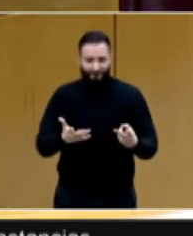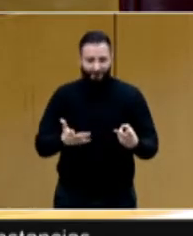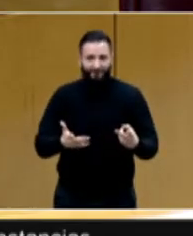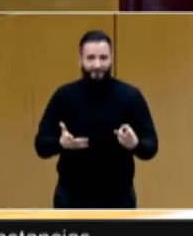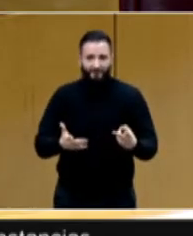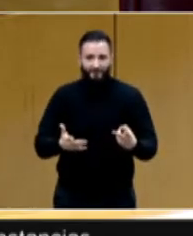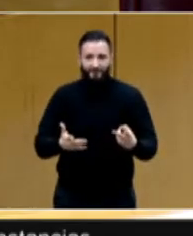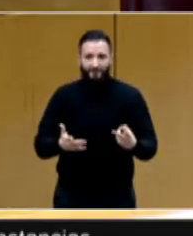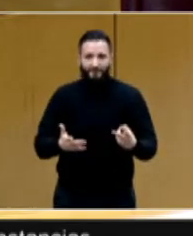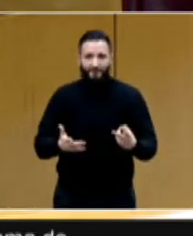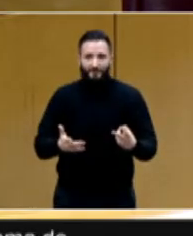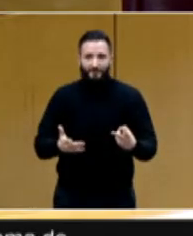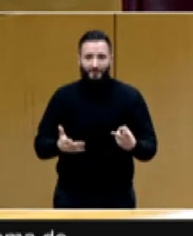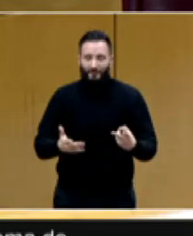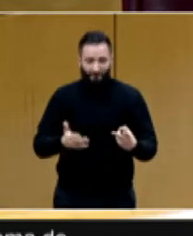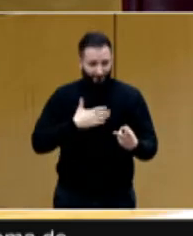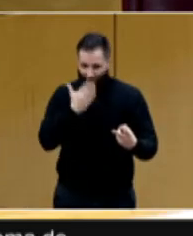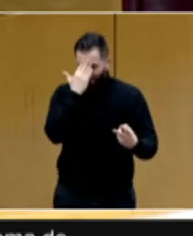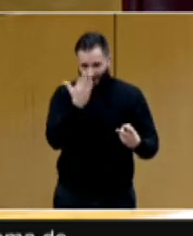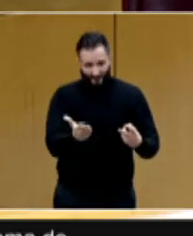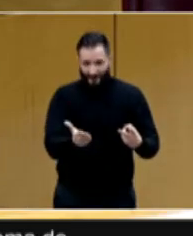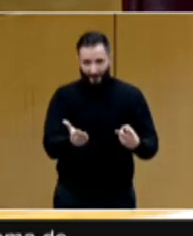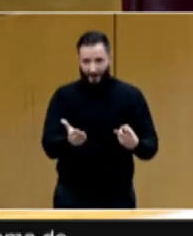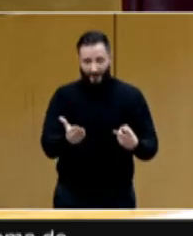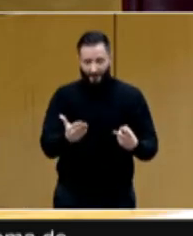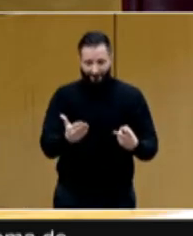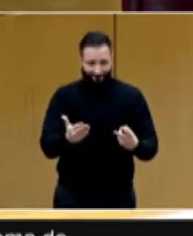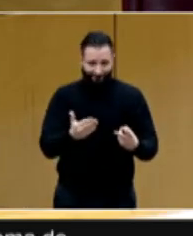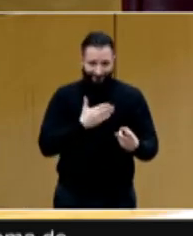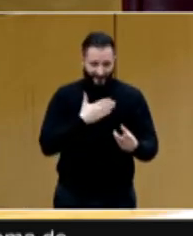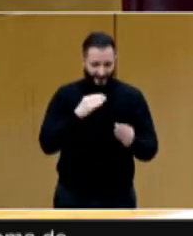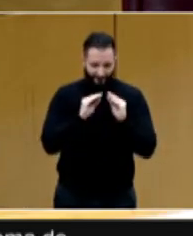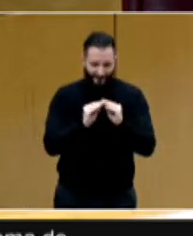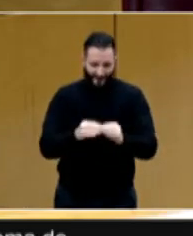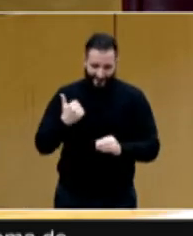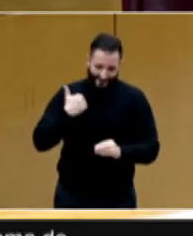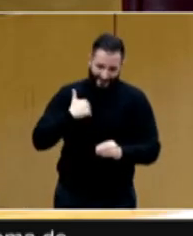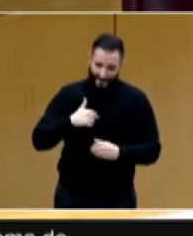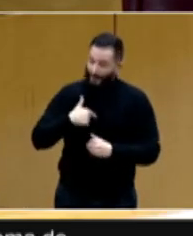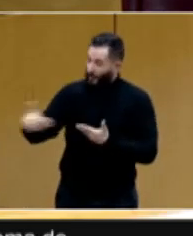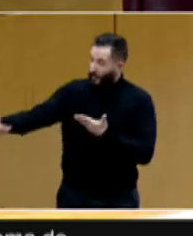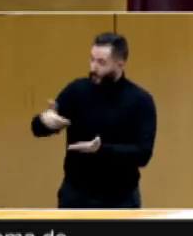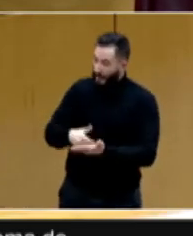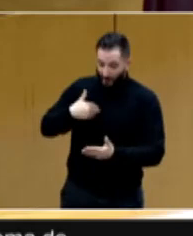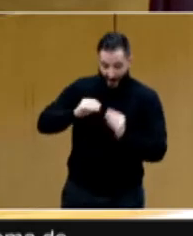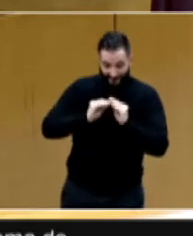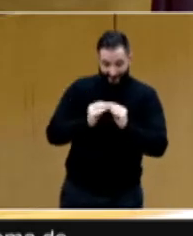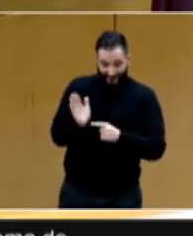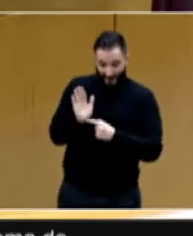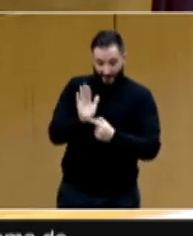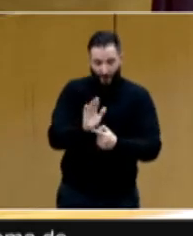es francamente relevante ya no te lo pedimos no te pedimos que hagas la enumerar pero